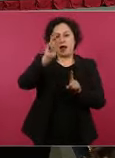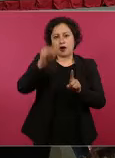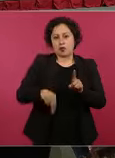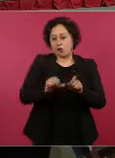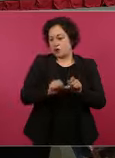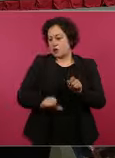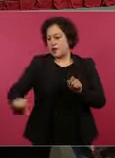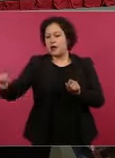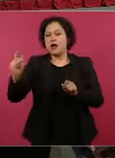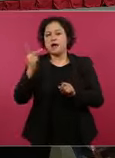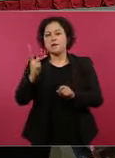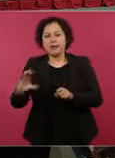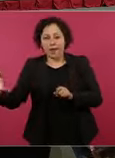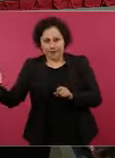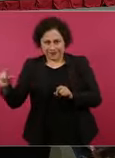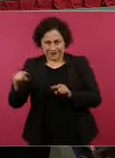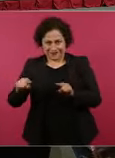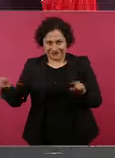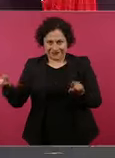y ya